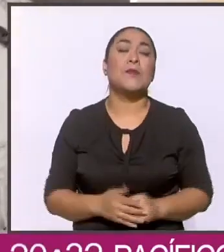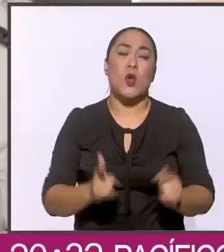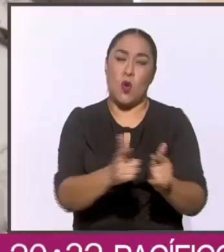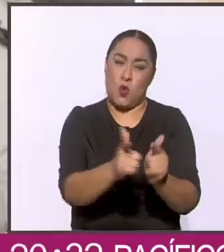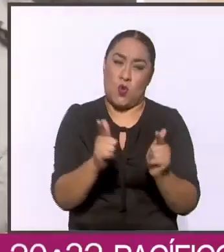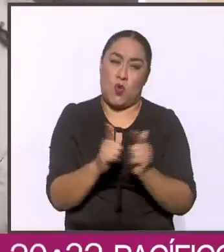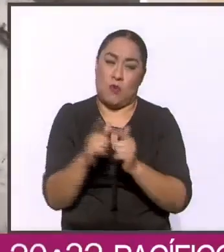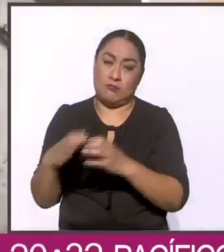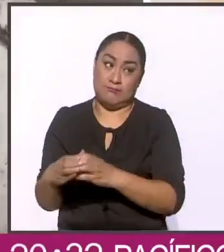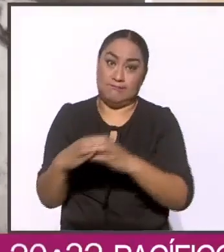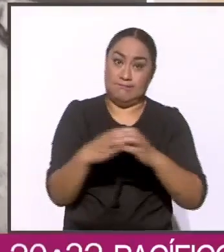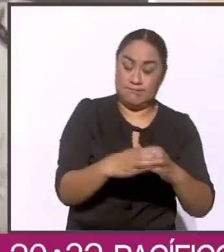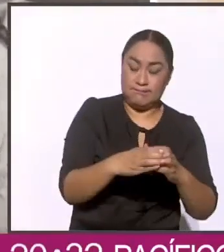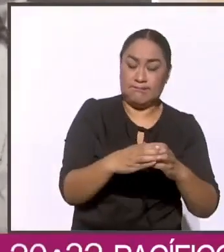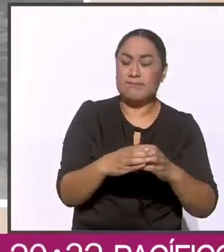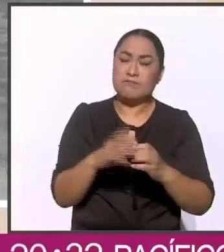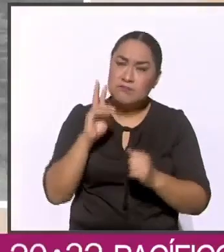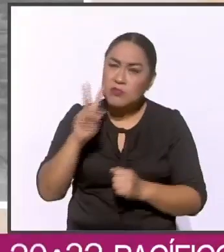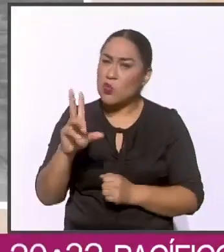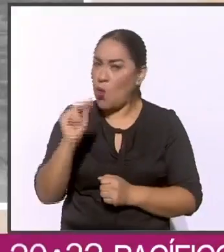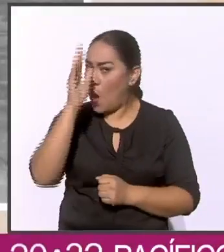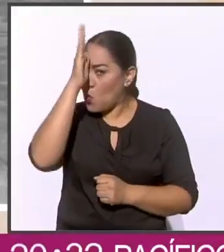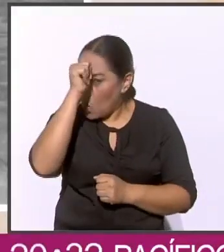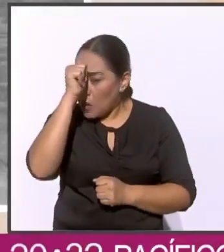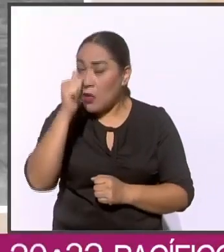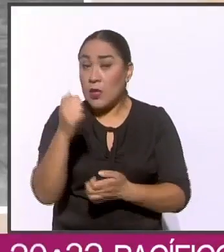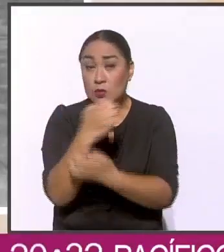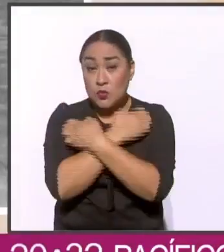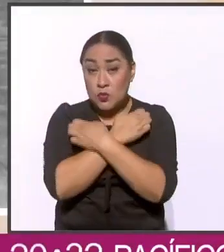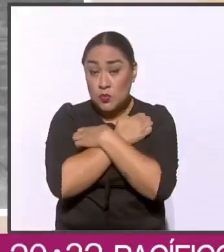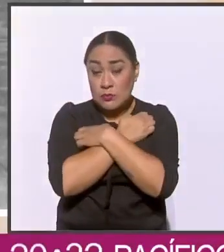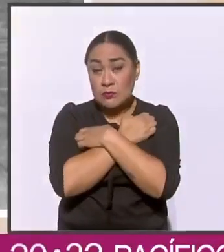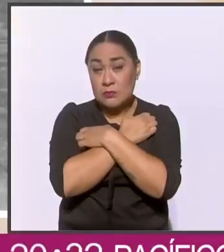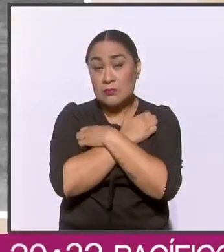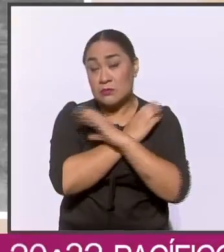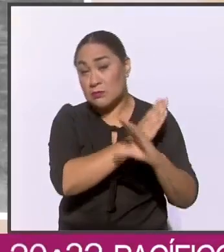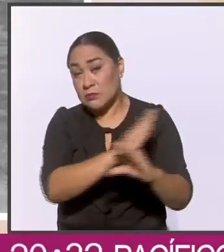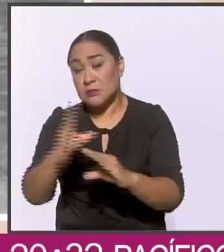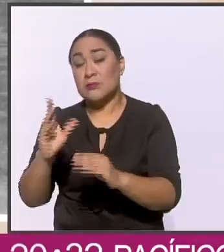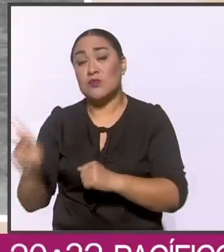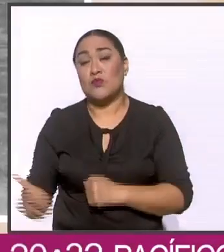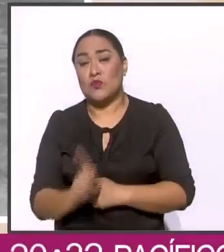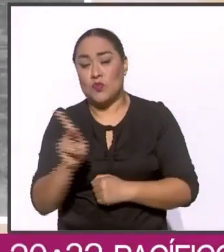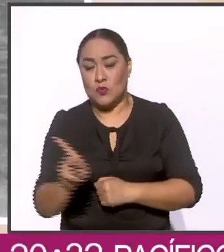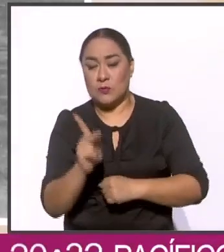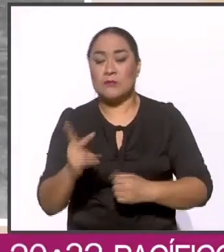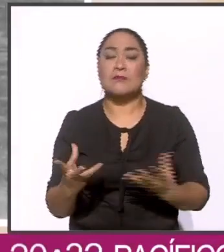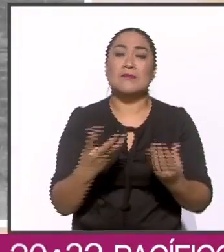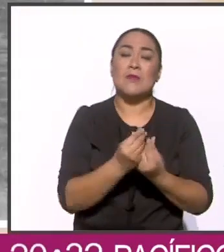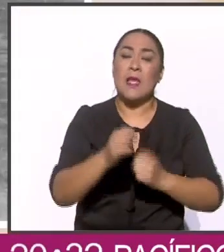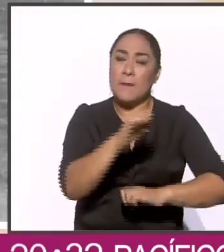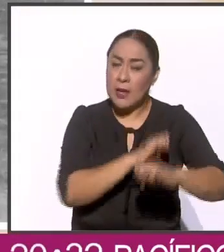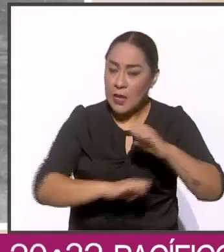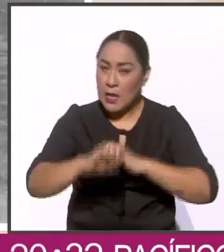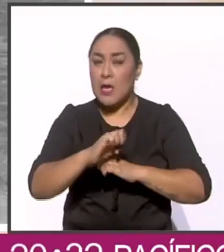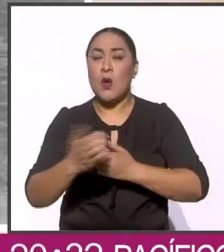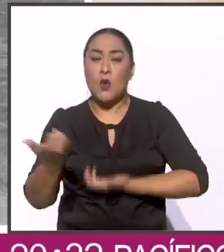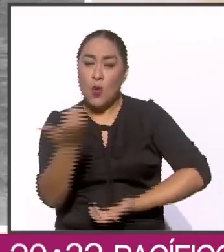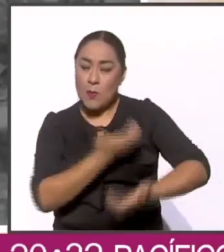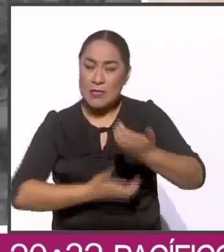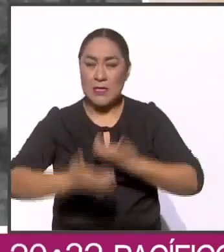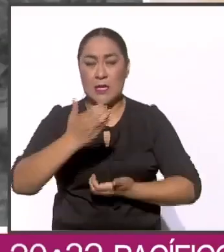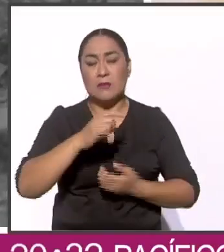conservadores también repudiaron la educación socialista. Los latifundistas, empresarios y